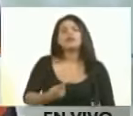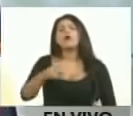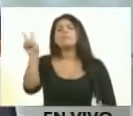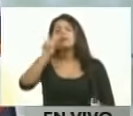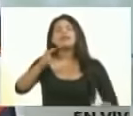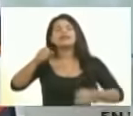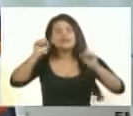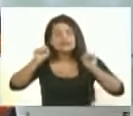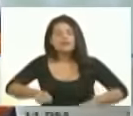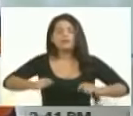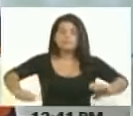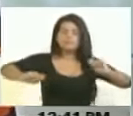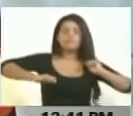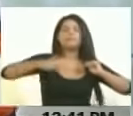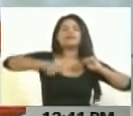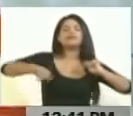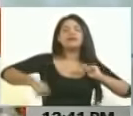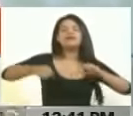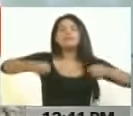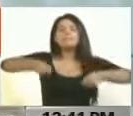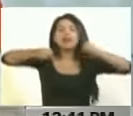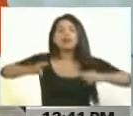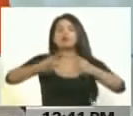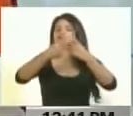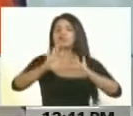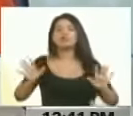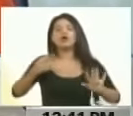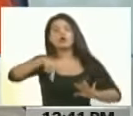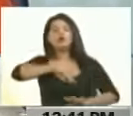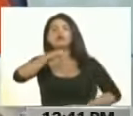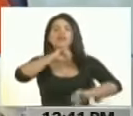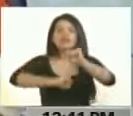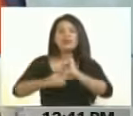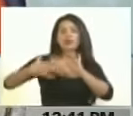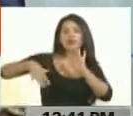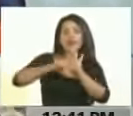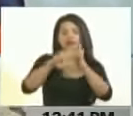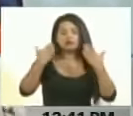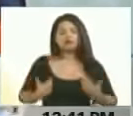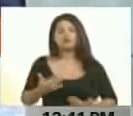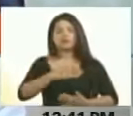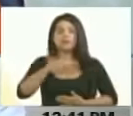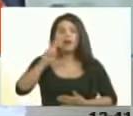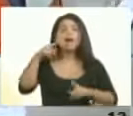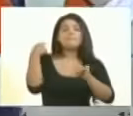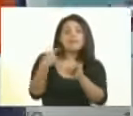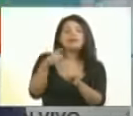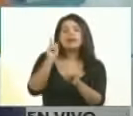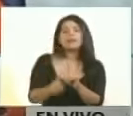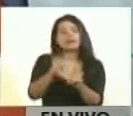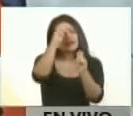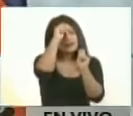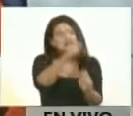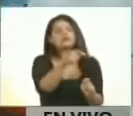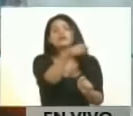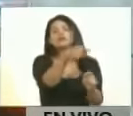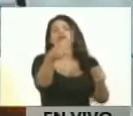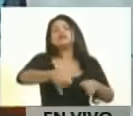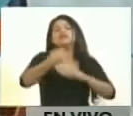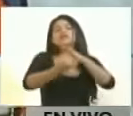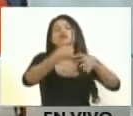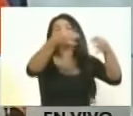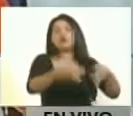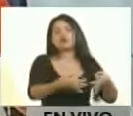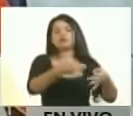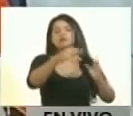Mercosur, defendiendo no solamente los derechos soberanos de Venezuela, sino también la institucionalidad del Mercosur. Aquí tengo